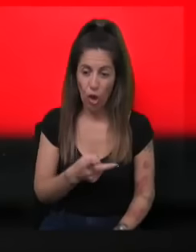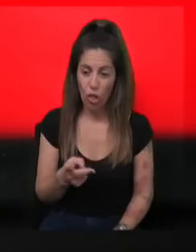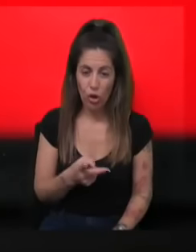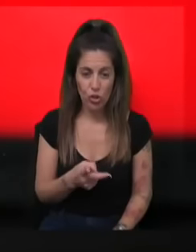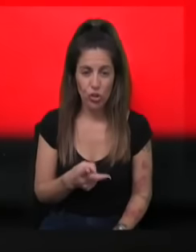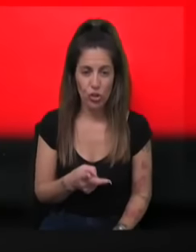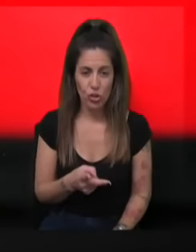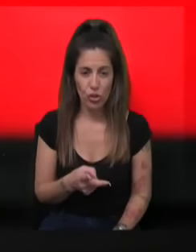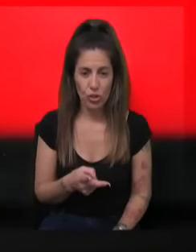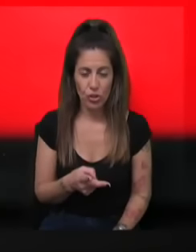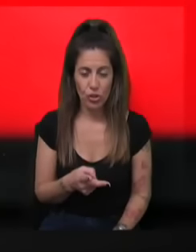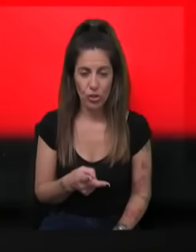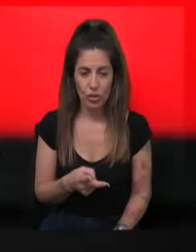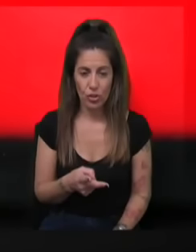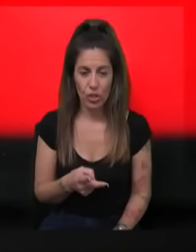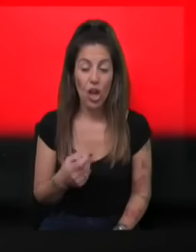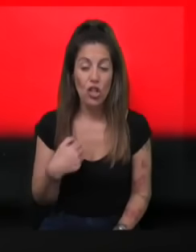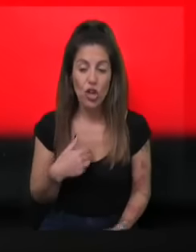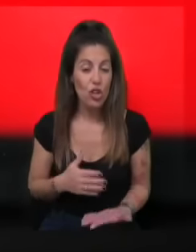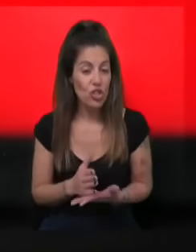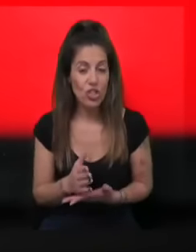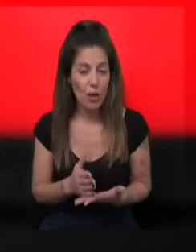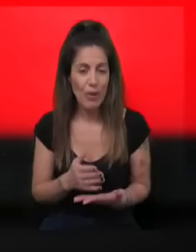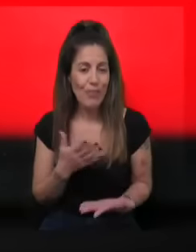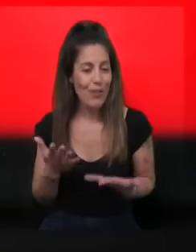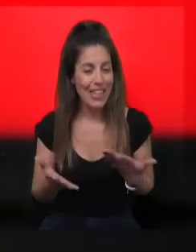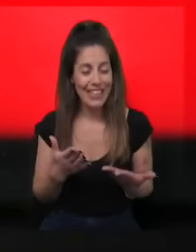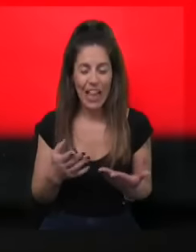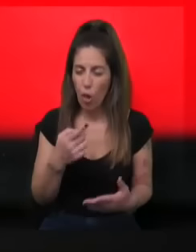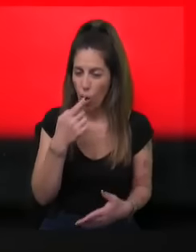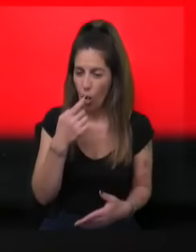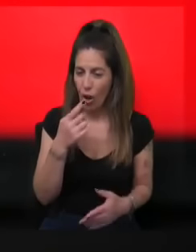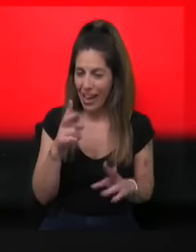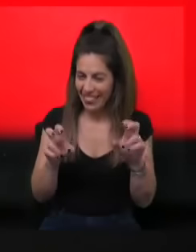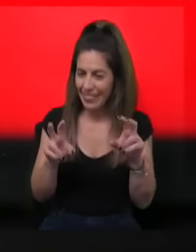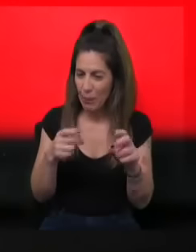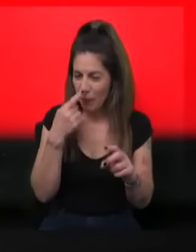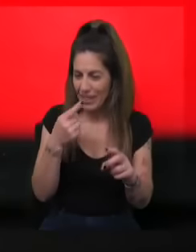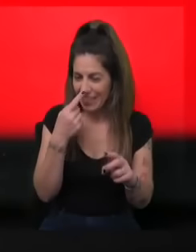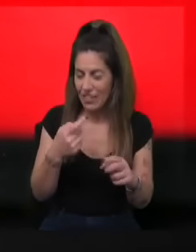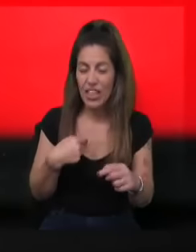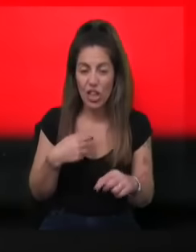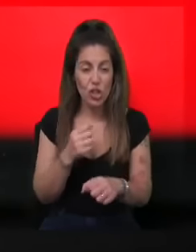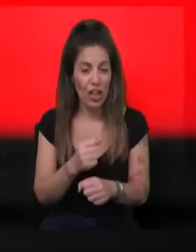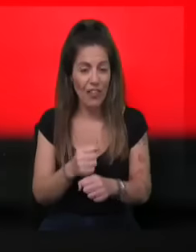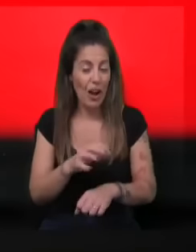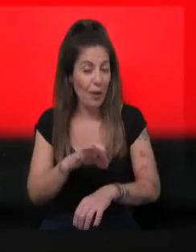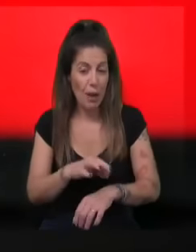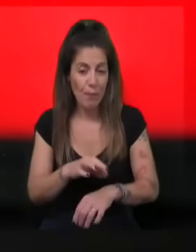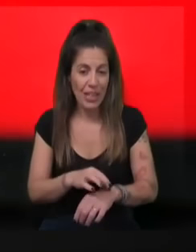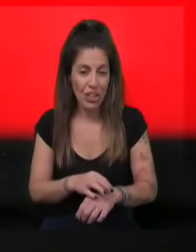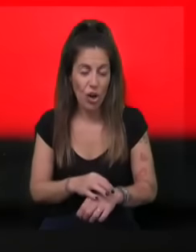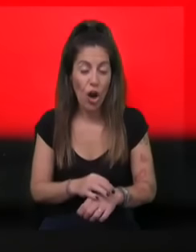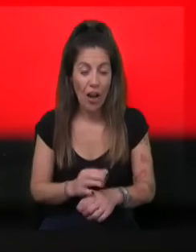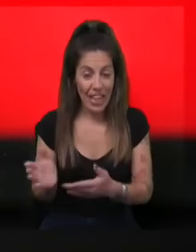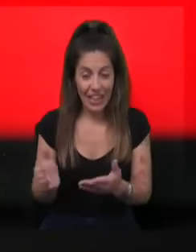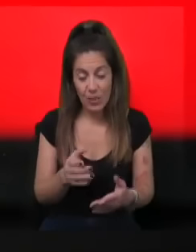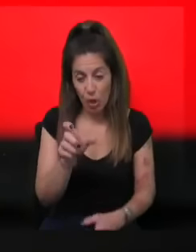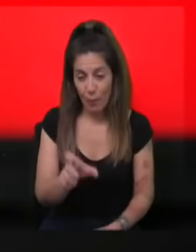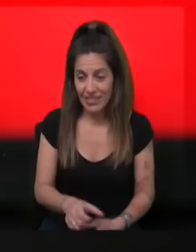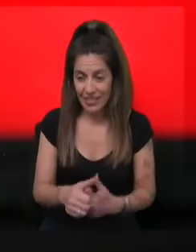y este y y yo siempre me había inquietado el tema desde que yo trabajaba de médico había atendido pacientes con esto